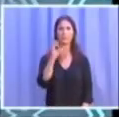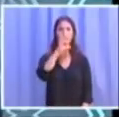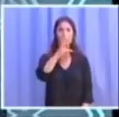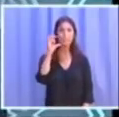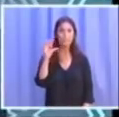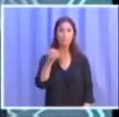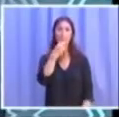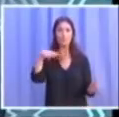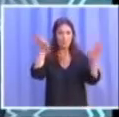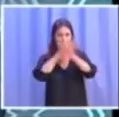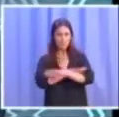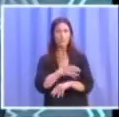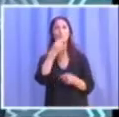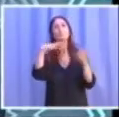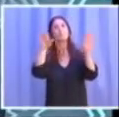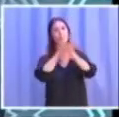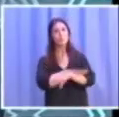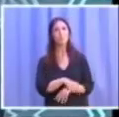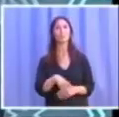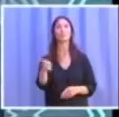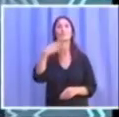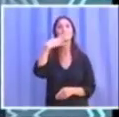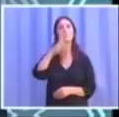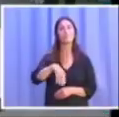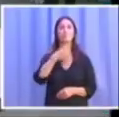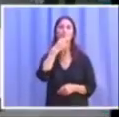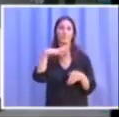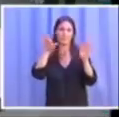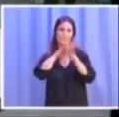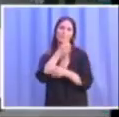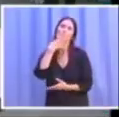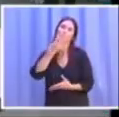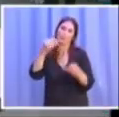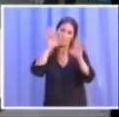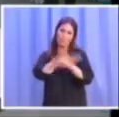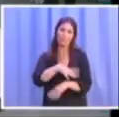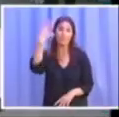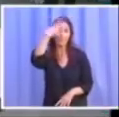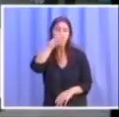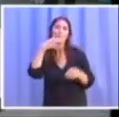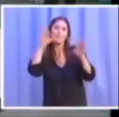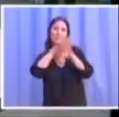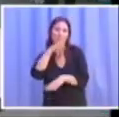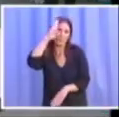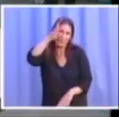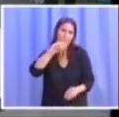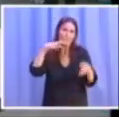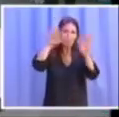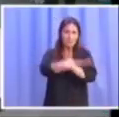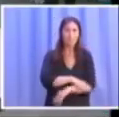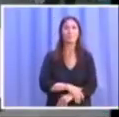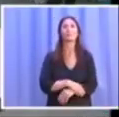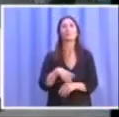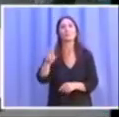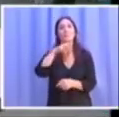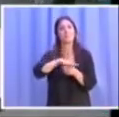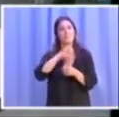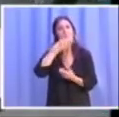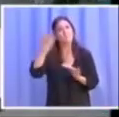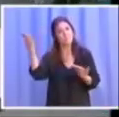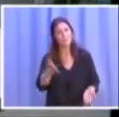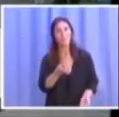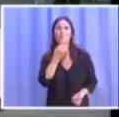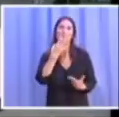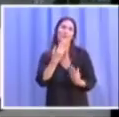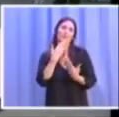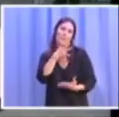Sebastián Pérez, buenas noches. Buenas noches. Francisco Cuenca, buenas noches. Muy buenas noches. Luis Salvador, buenas noches. Hola, buenas noches. Marta Gutiérrez, bienvenida. Muchas